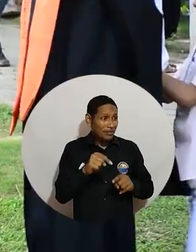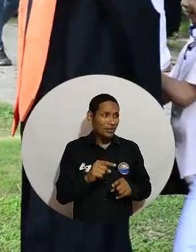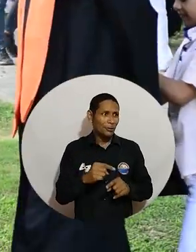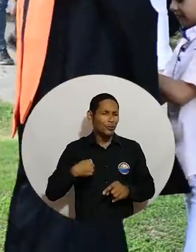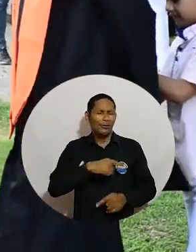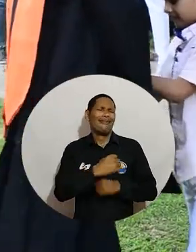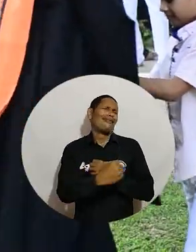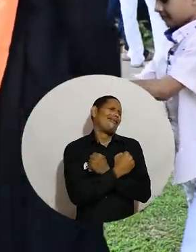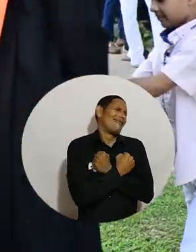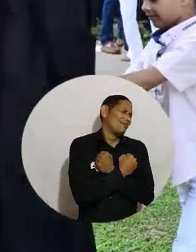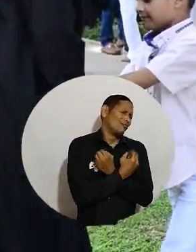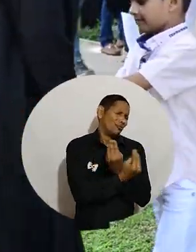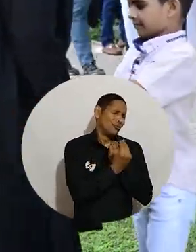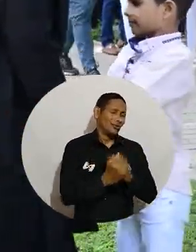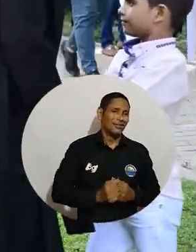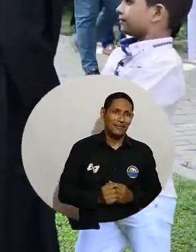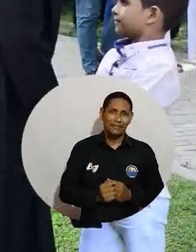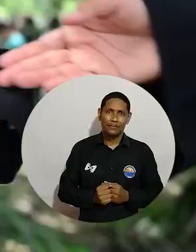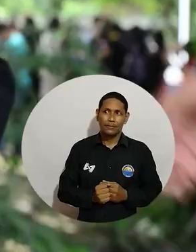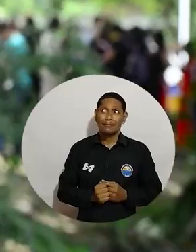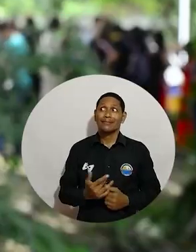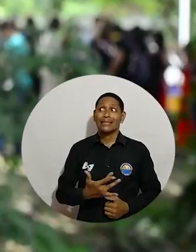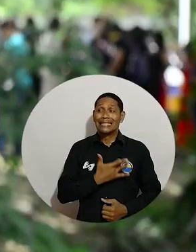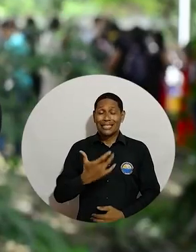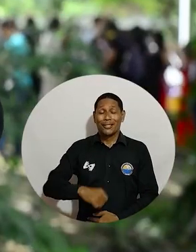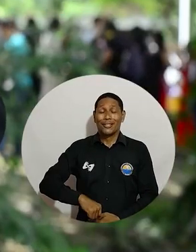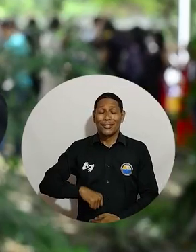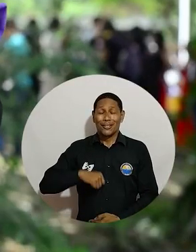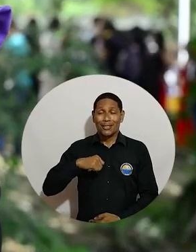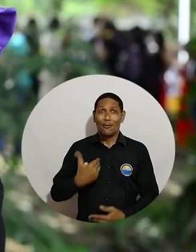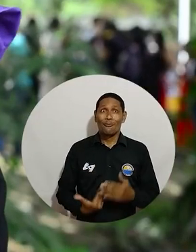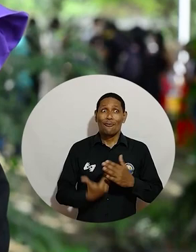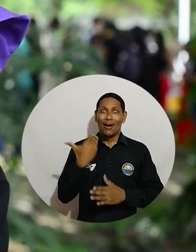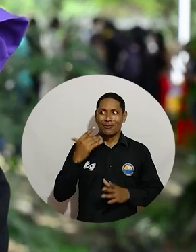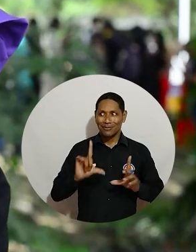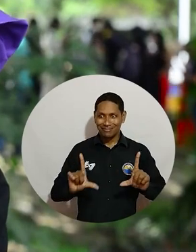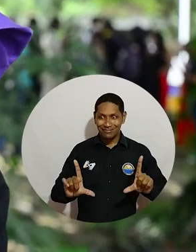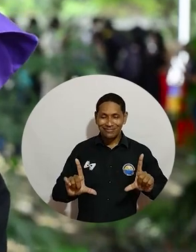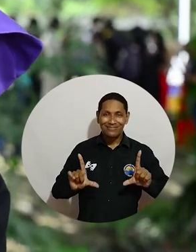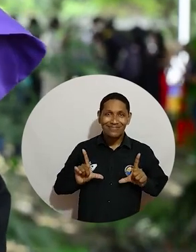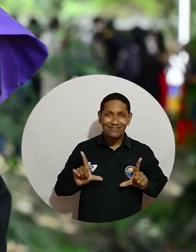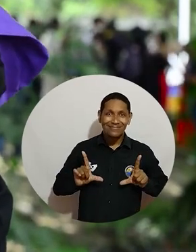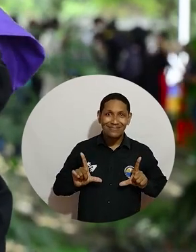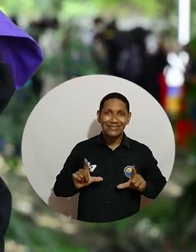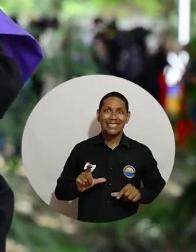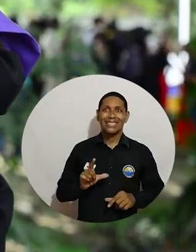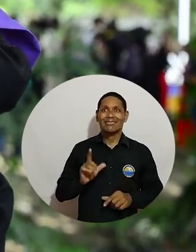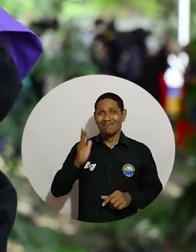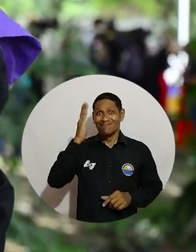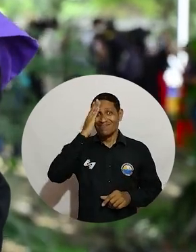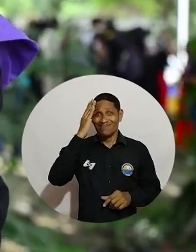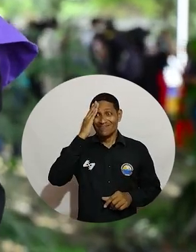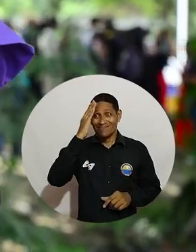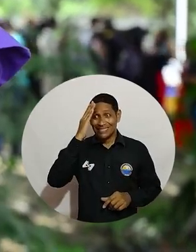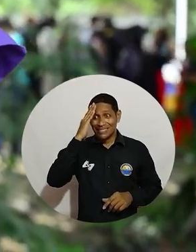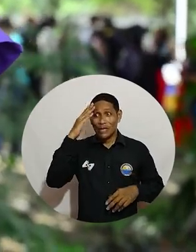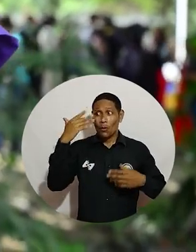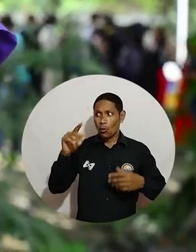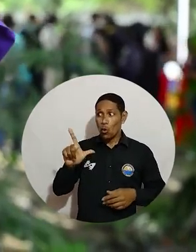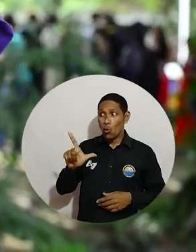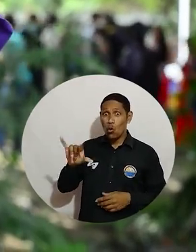y a tu papá. Te amamos mucho, hija. Muy orgullosa de obtener este logro de Luis David, ya